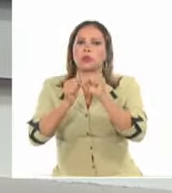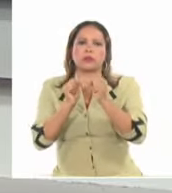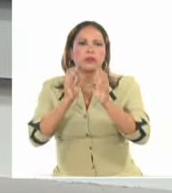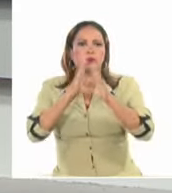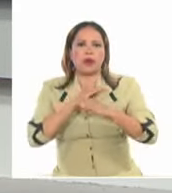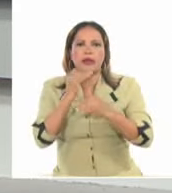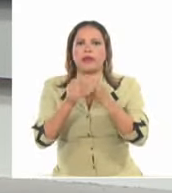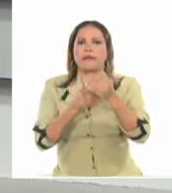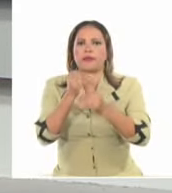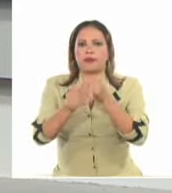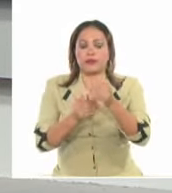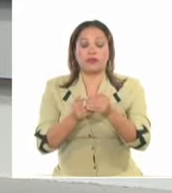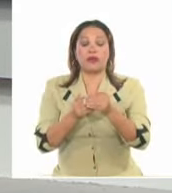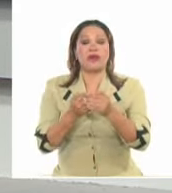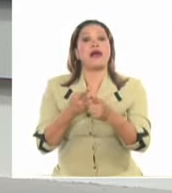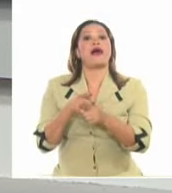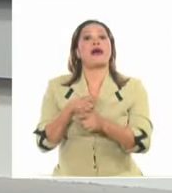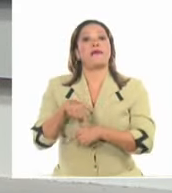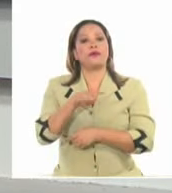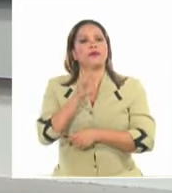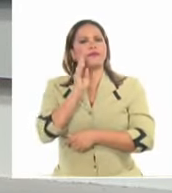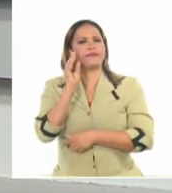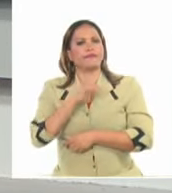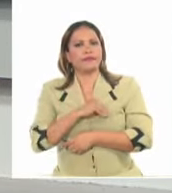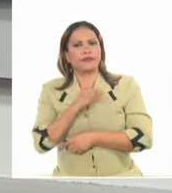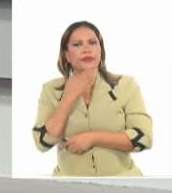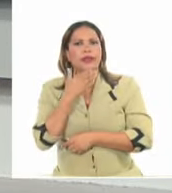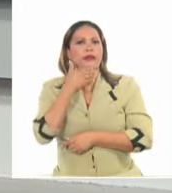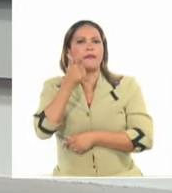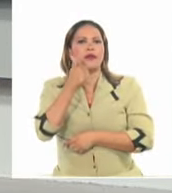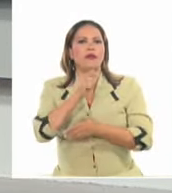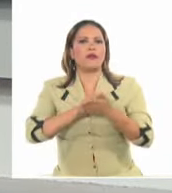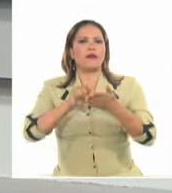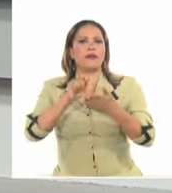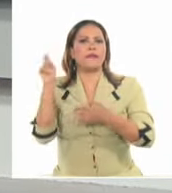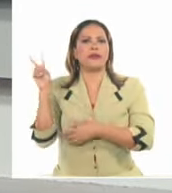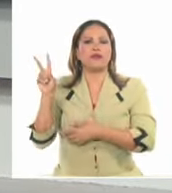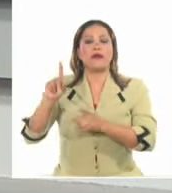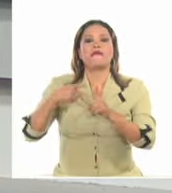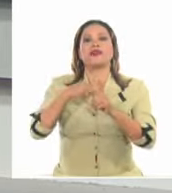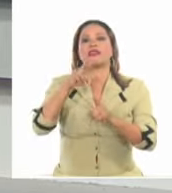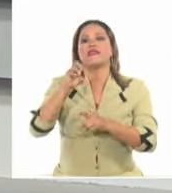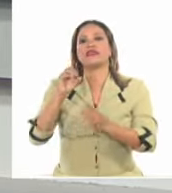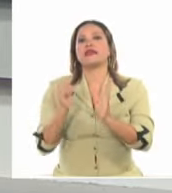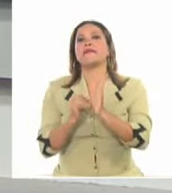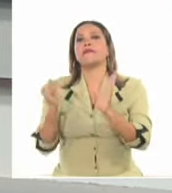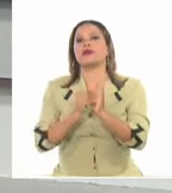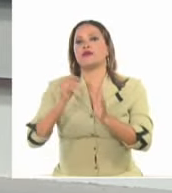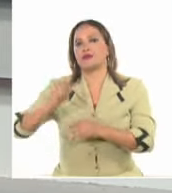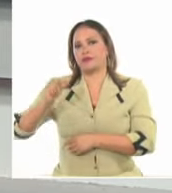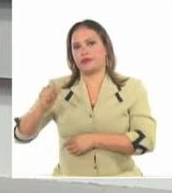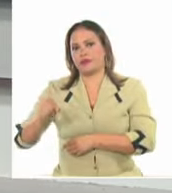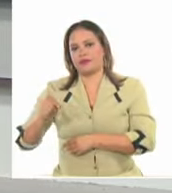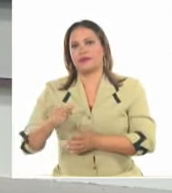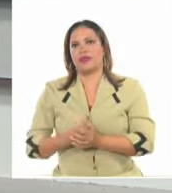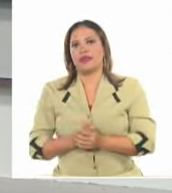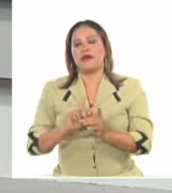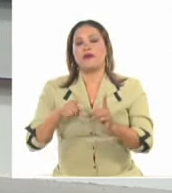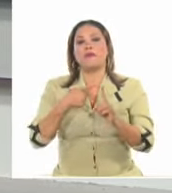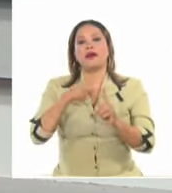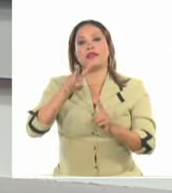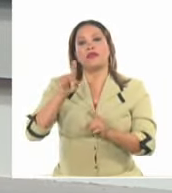proceso. Pero ¿saben ustedes cuál es el padrón electoral en Venezuela? Más de 20 millones de personas. O sea, con poco más de 2 millones de votos